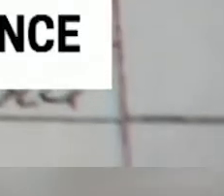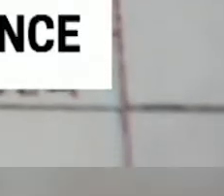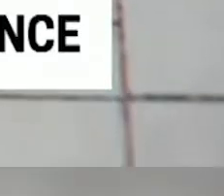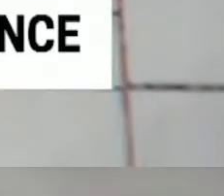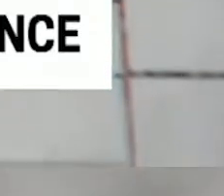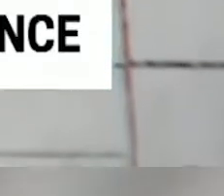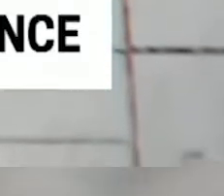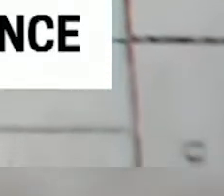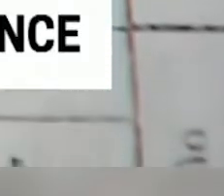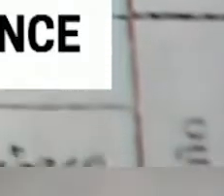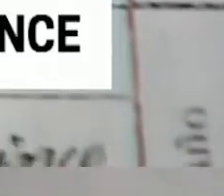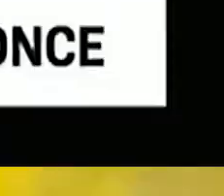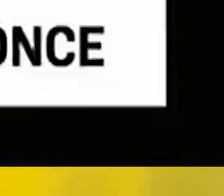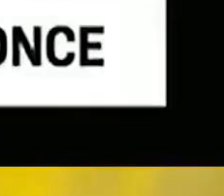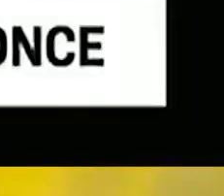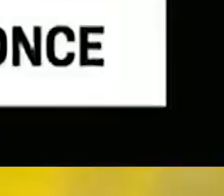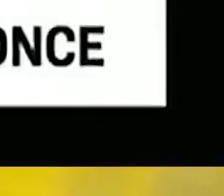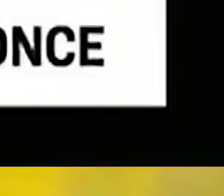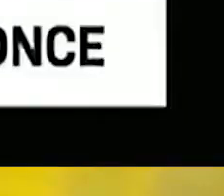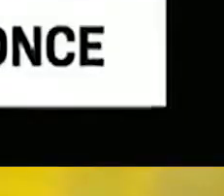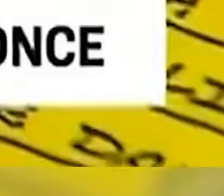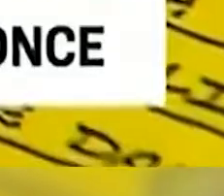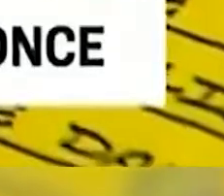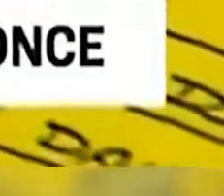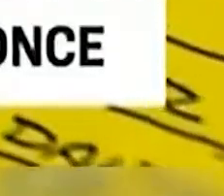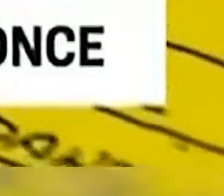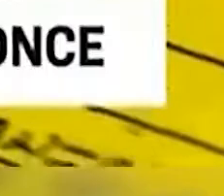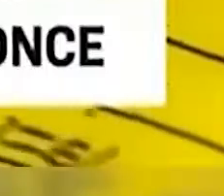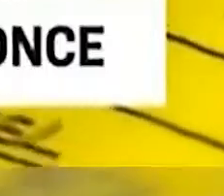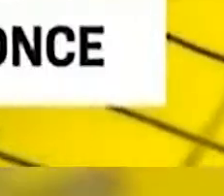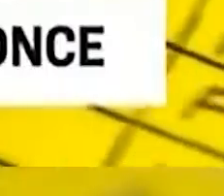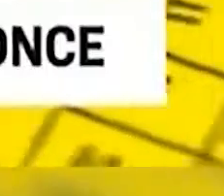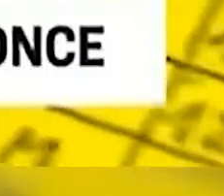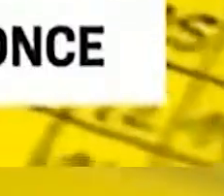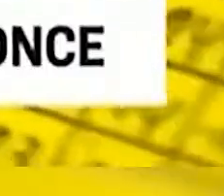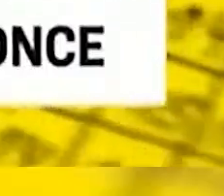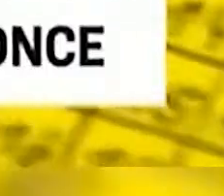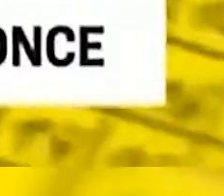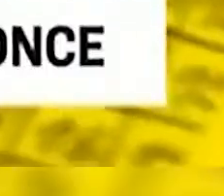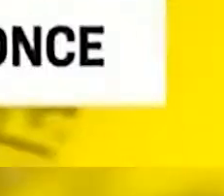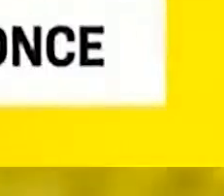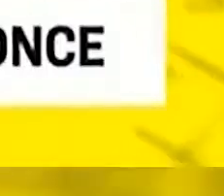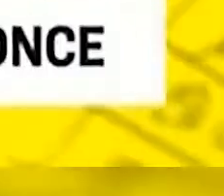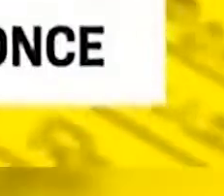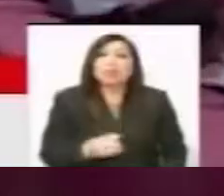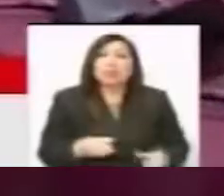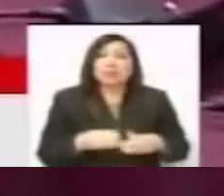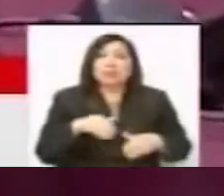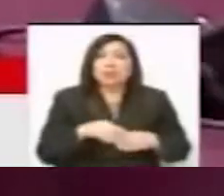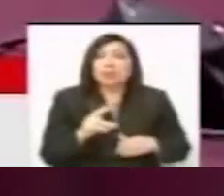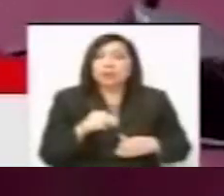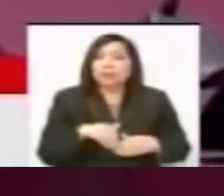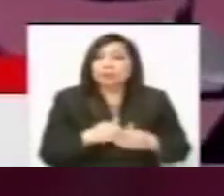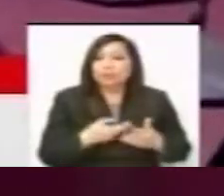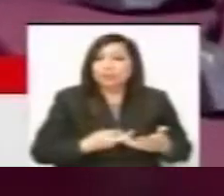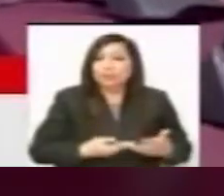su certificado de estudios. Además, los nombres que aparecen como sus compañeros de clase no existen. A